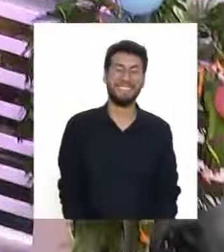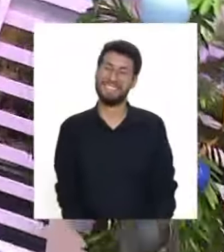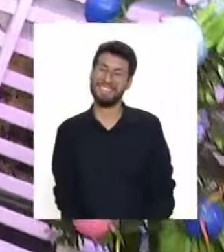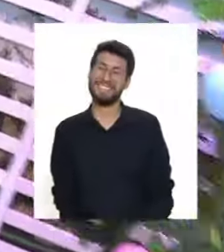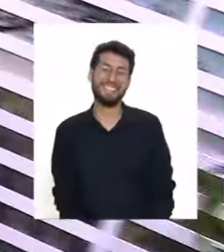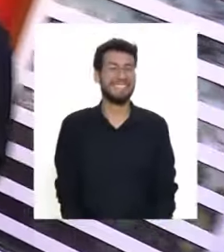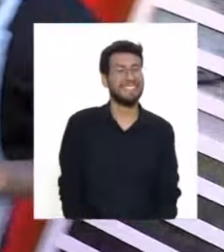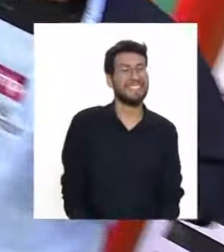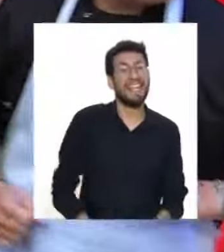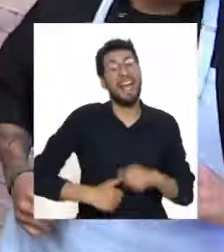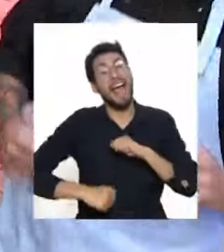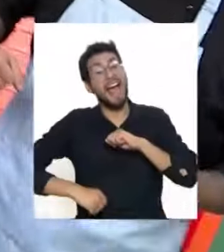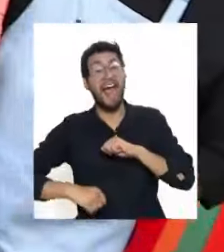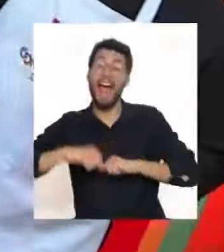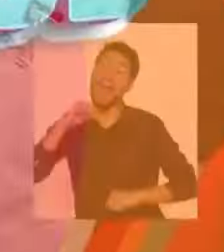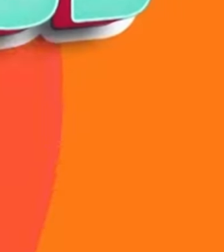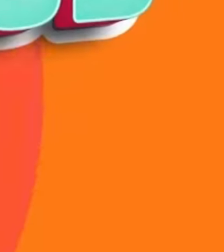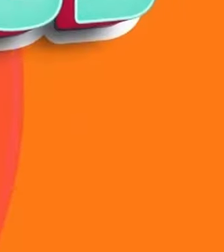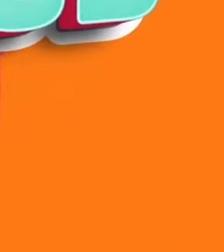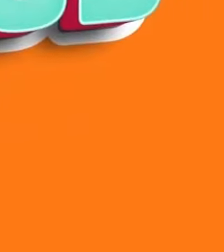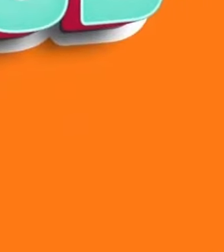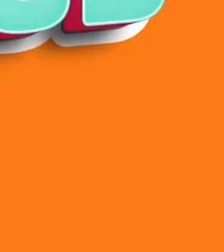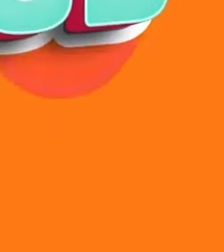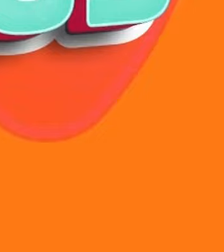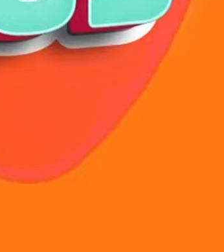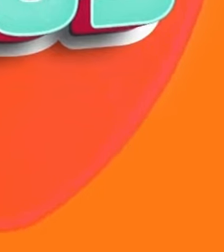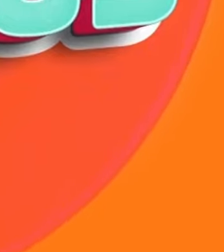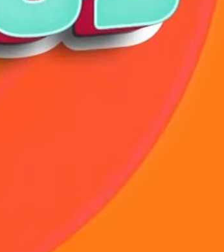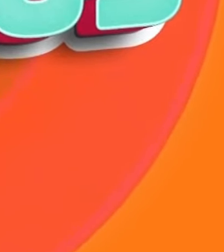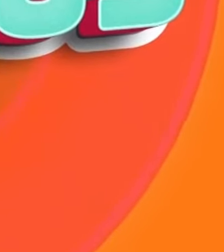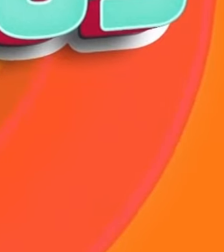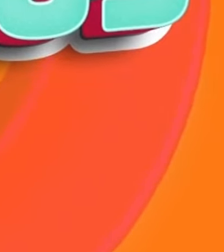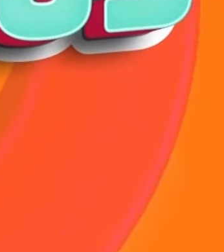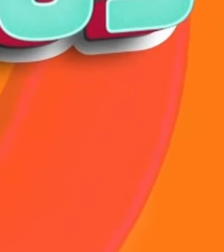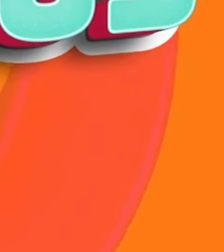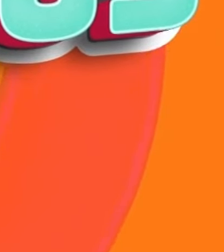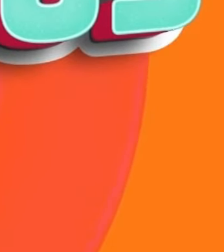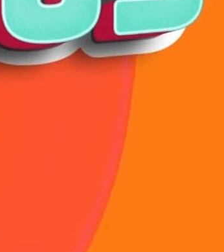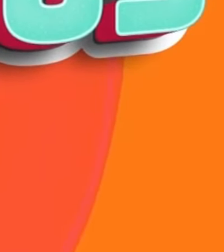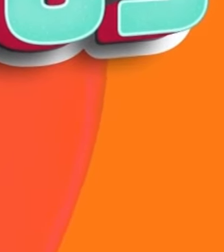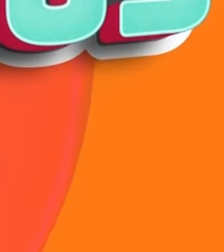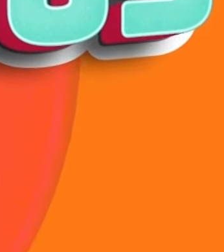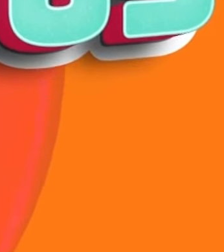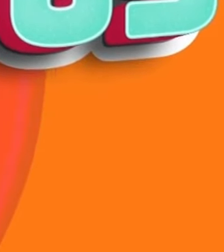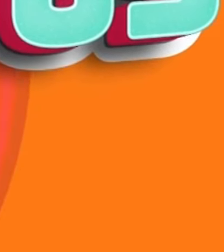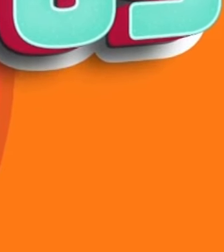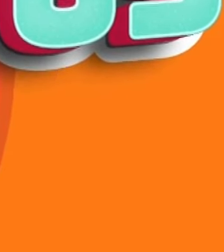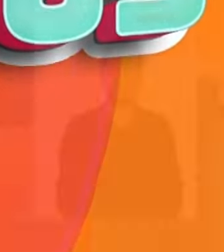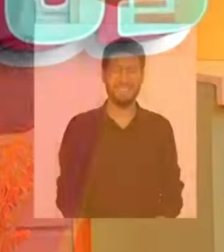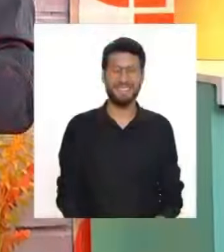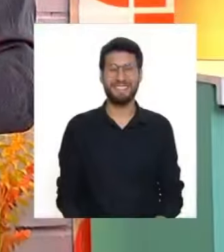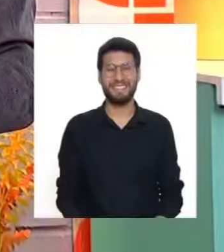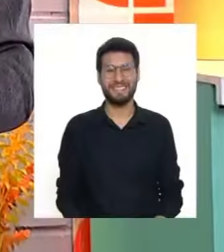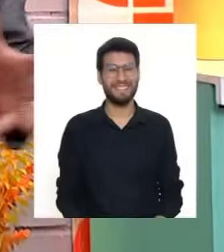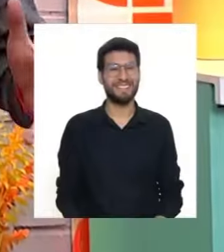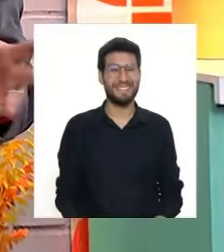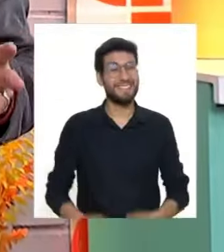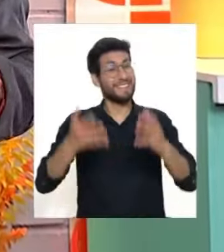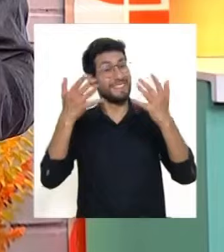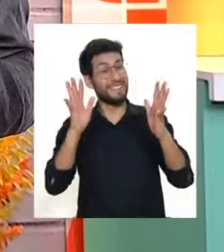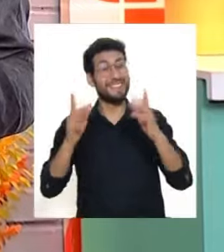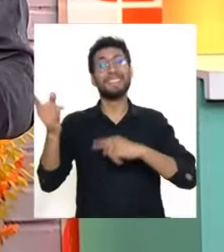¿Cómo has hecho que te quiera así? ¿Cómo has hecho? ¿Me matas?